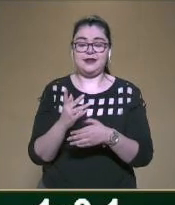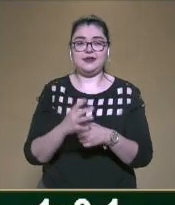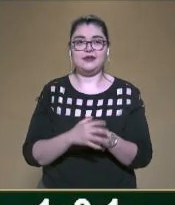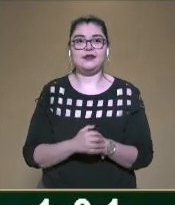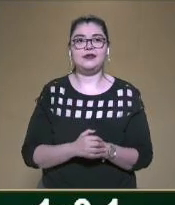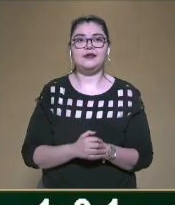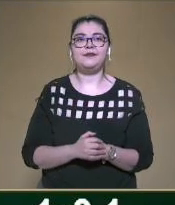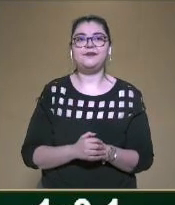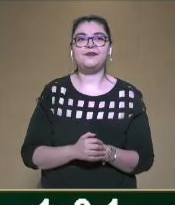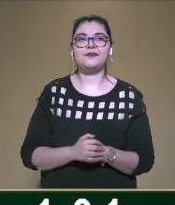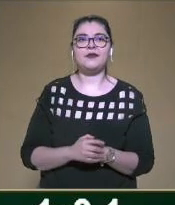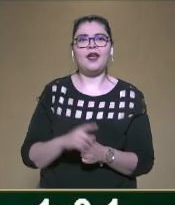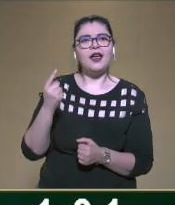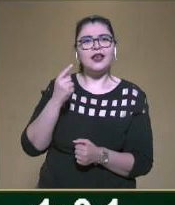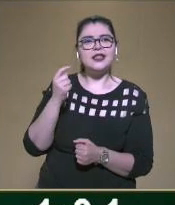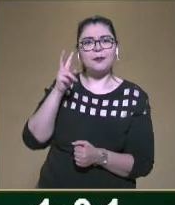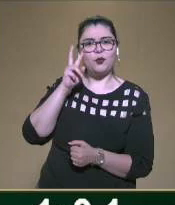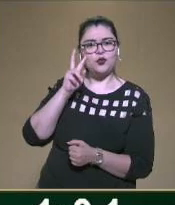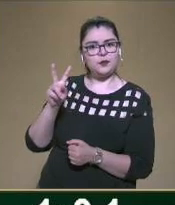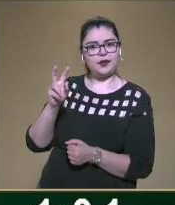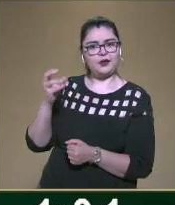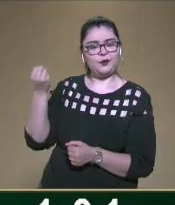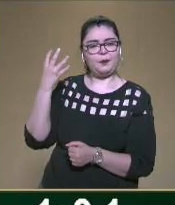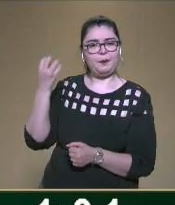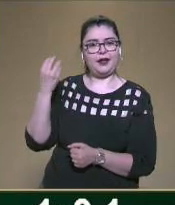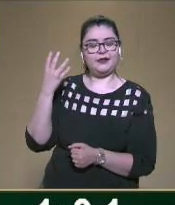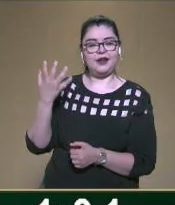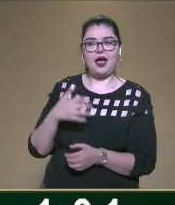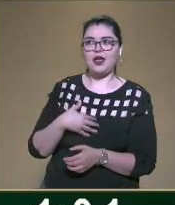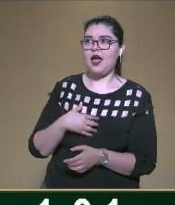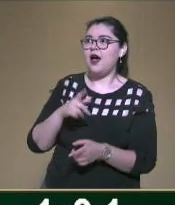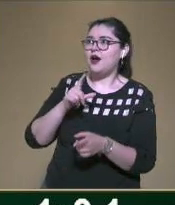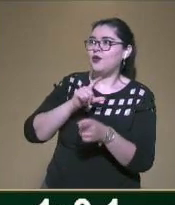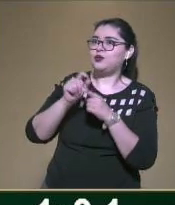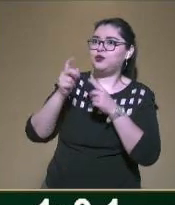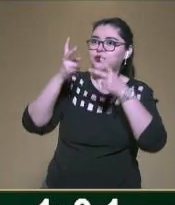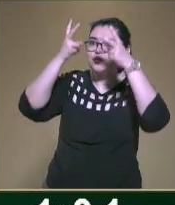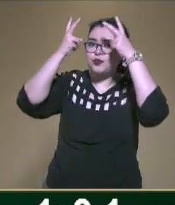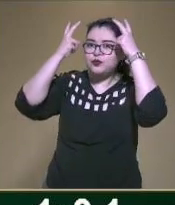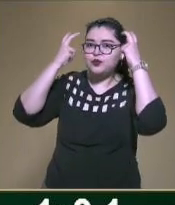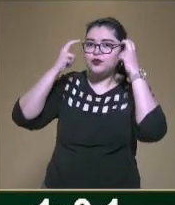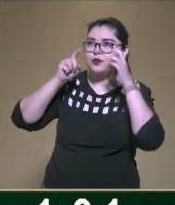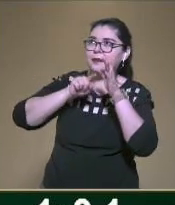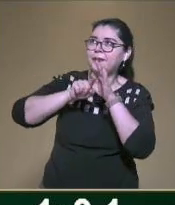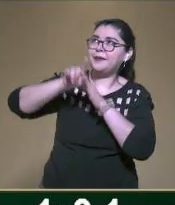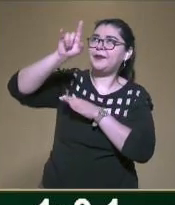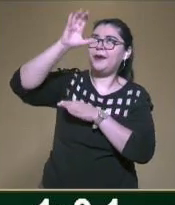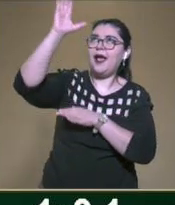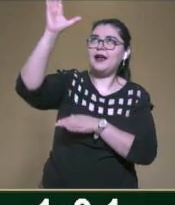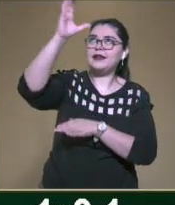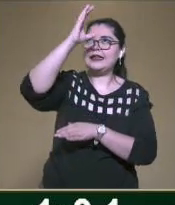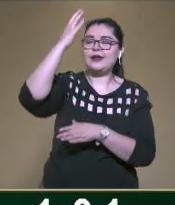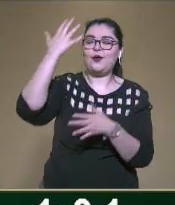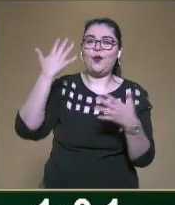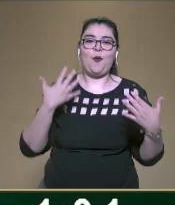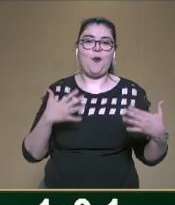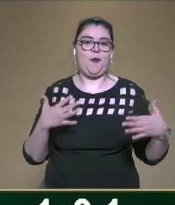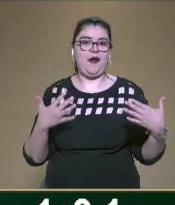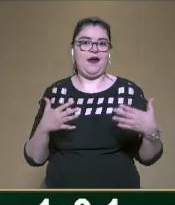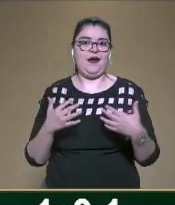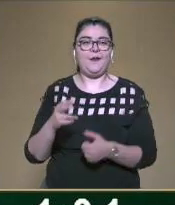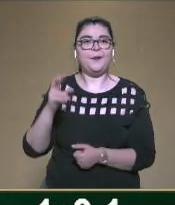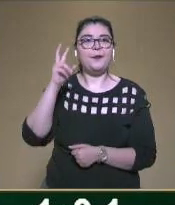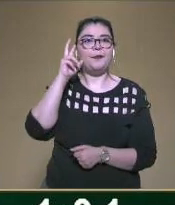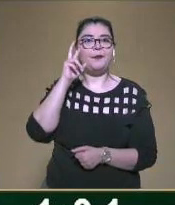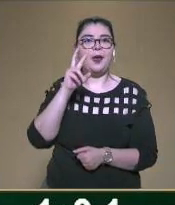que estamos viendo en pantalla, maestro Ricky? Nos fuimos al universo. Y en el universo se